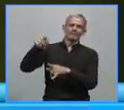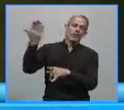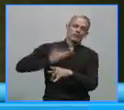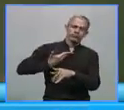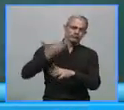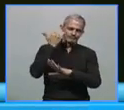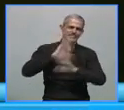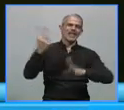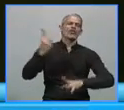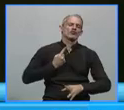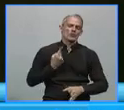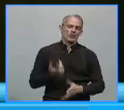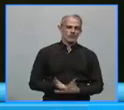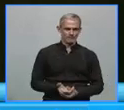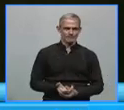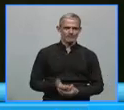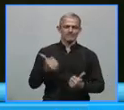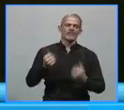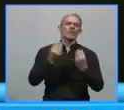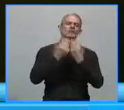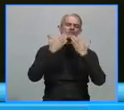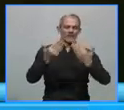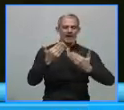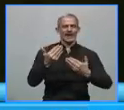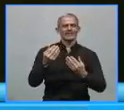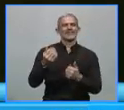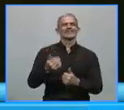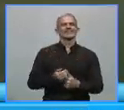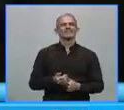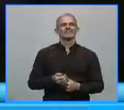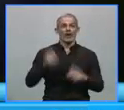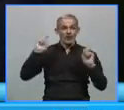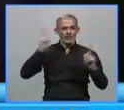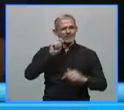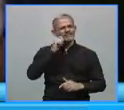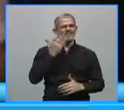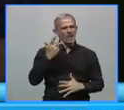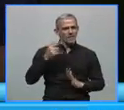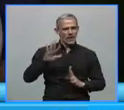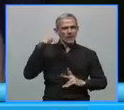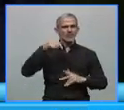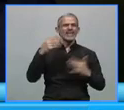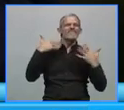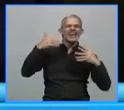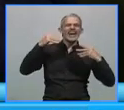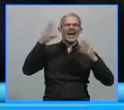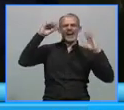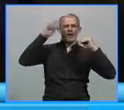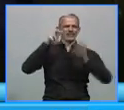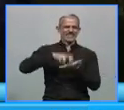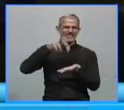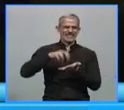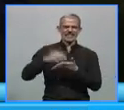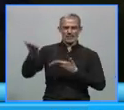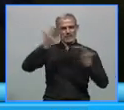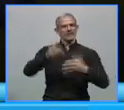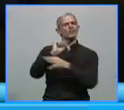Plaza Bien muchísimas gracias muy buena compañero lo disfruté lo disfruté bueno en esta fresca noche salteña le presentamos a nuestro